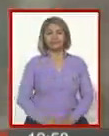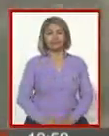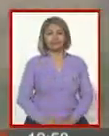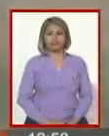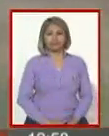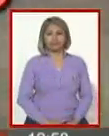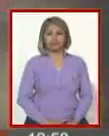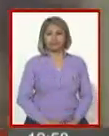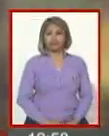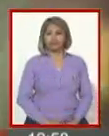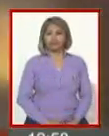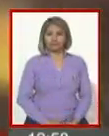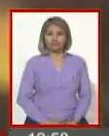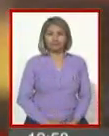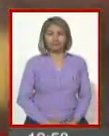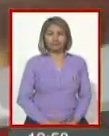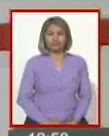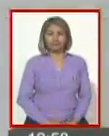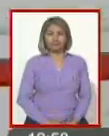770-88444.